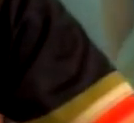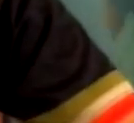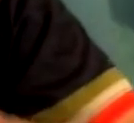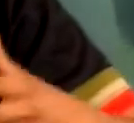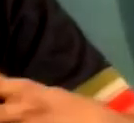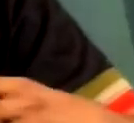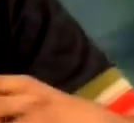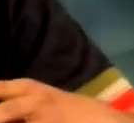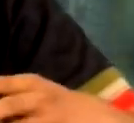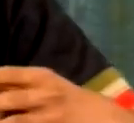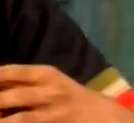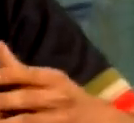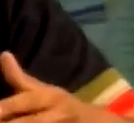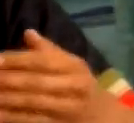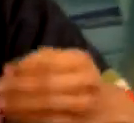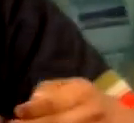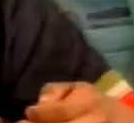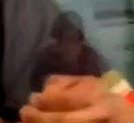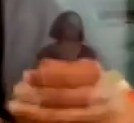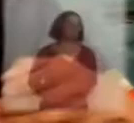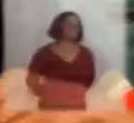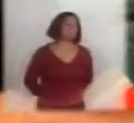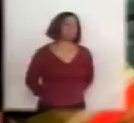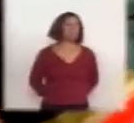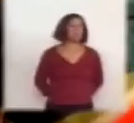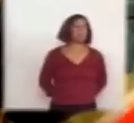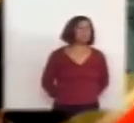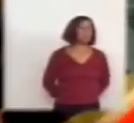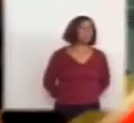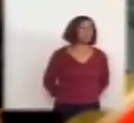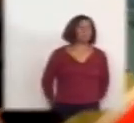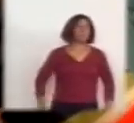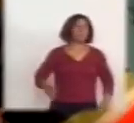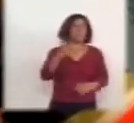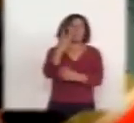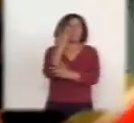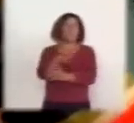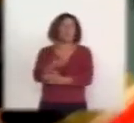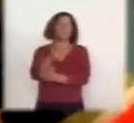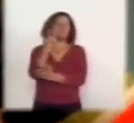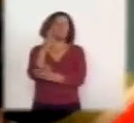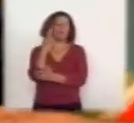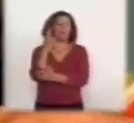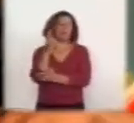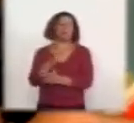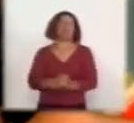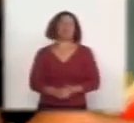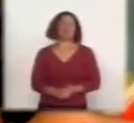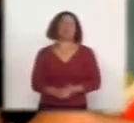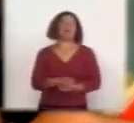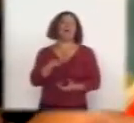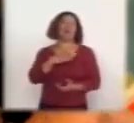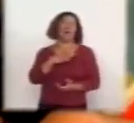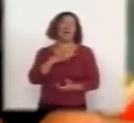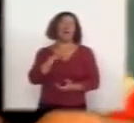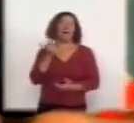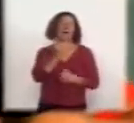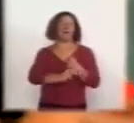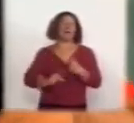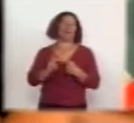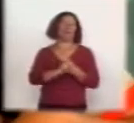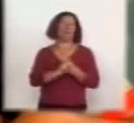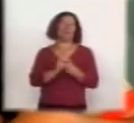¿no? Y es una carrera este domingo 10 de noviembre que sale de la Plaza Parque